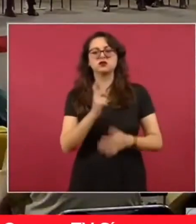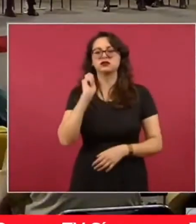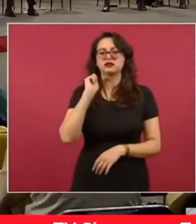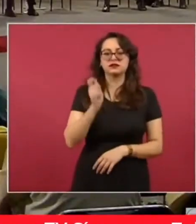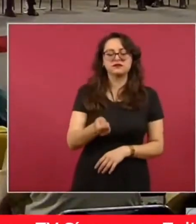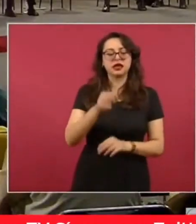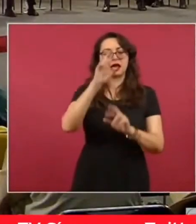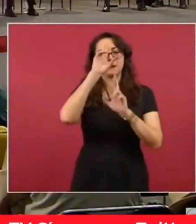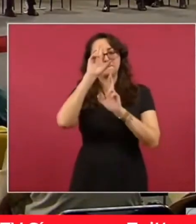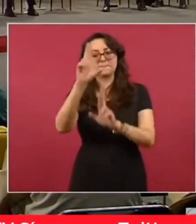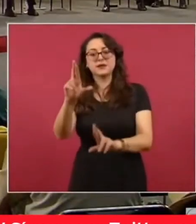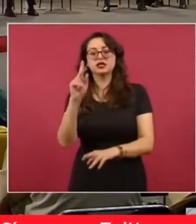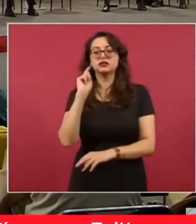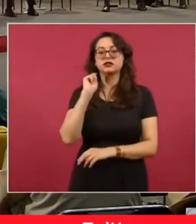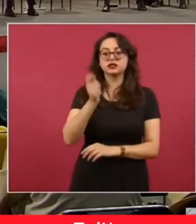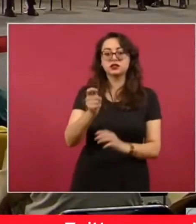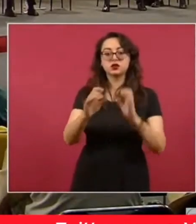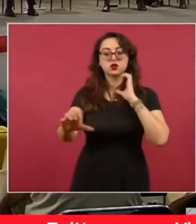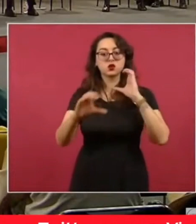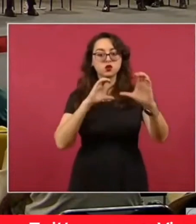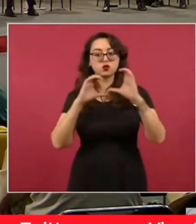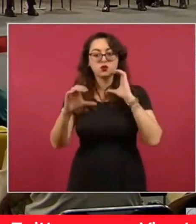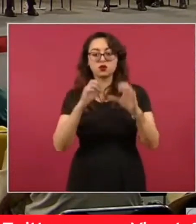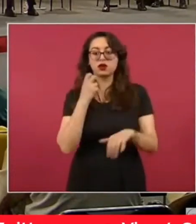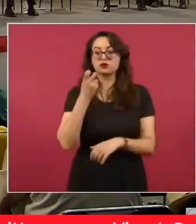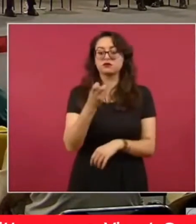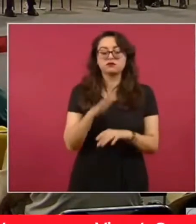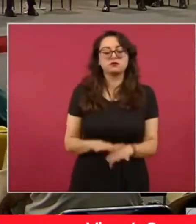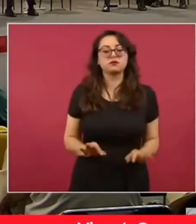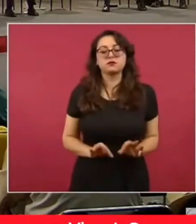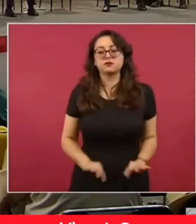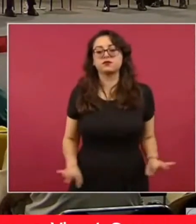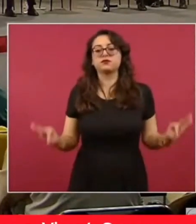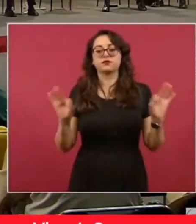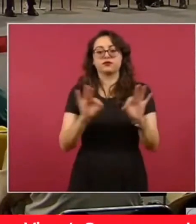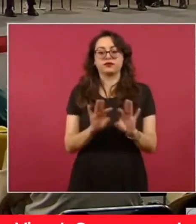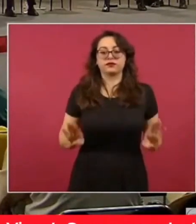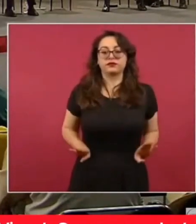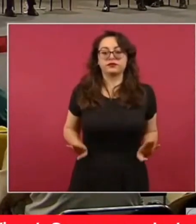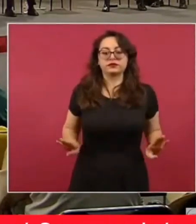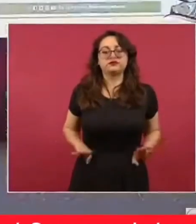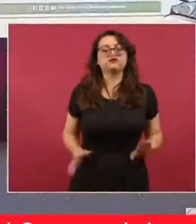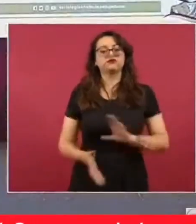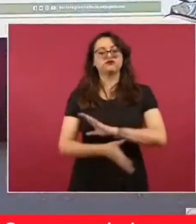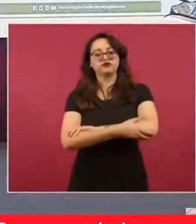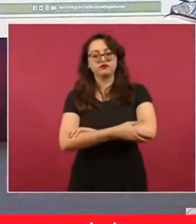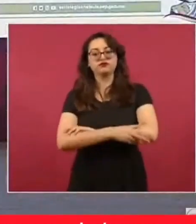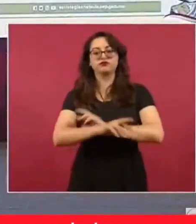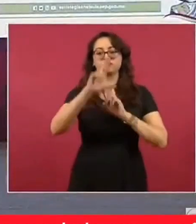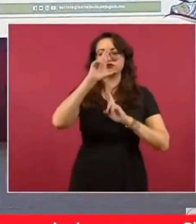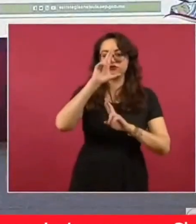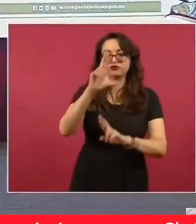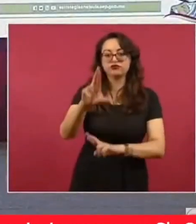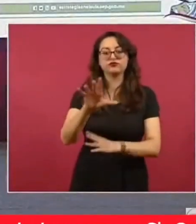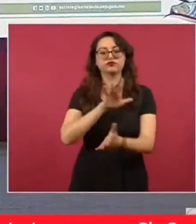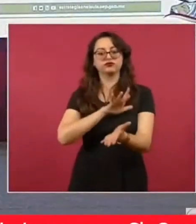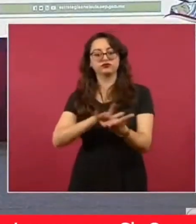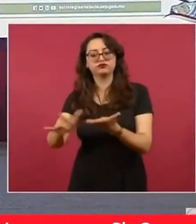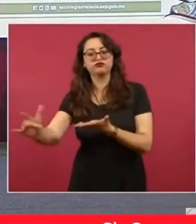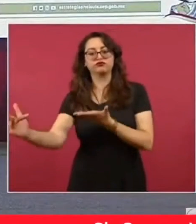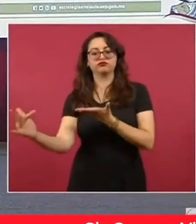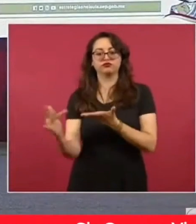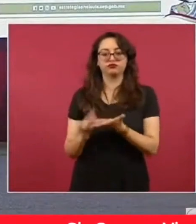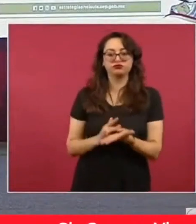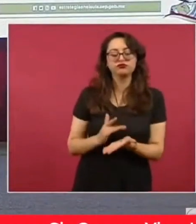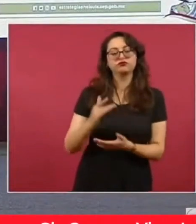las familias y fortalecer sobre todo los valores, valor de solidaridad, de respeto, de apoyo mutuo,